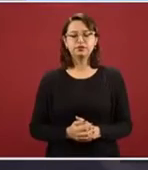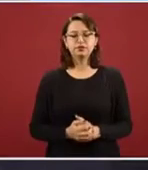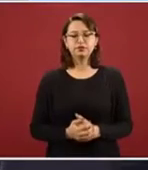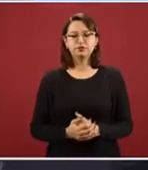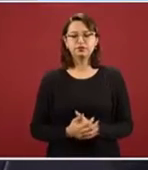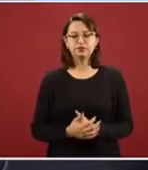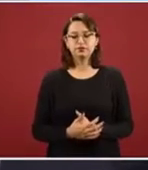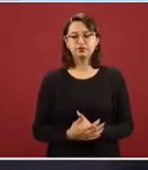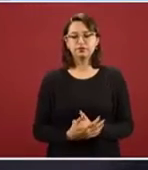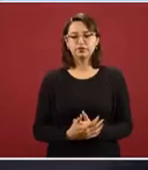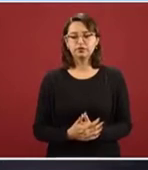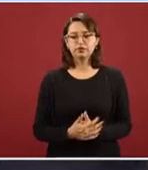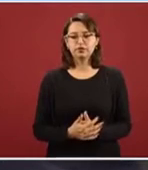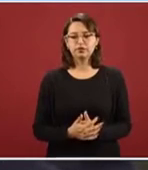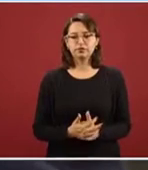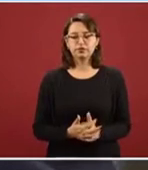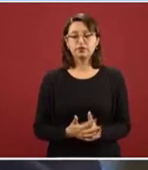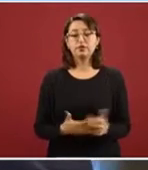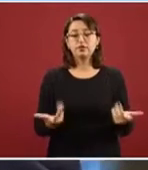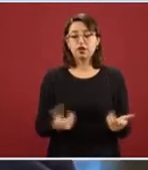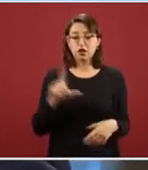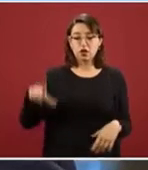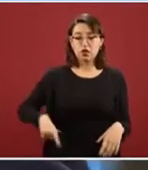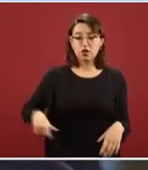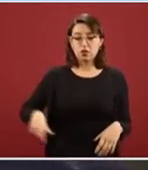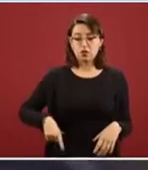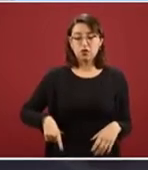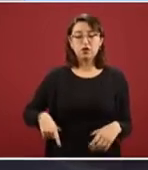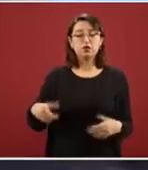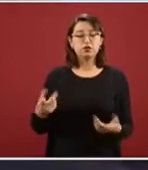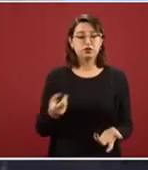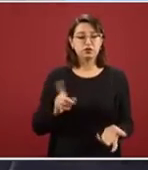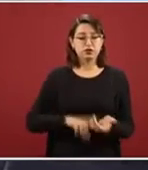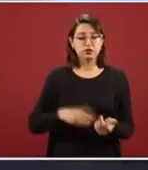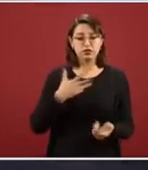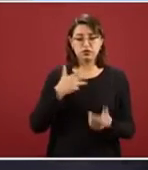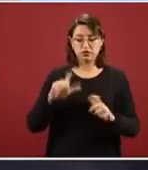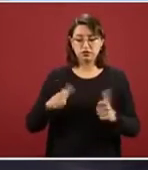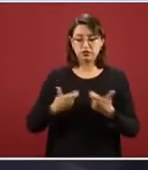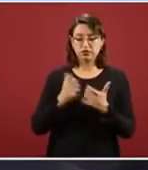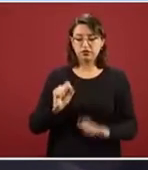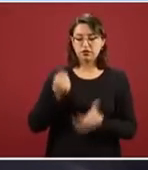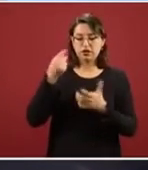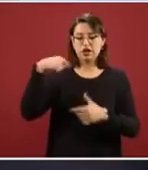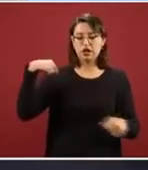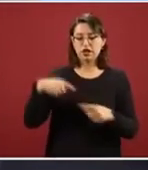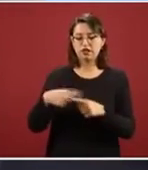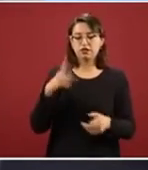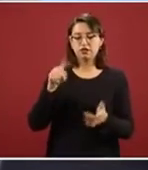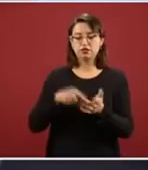los instrumentos financieros que tiene el Gobierno de México. El Fonden tenía para este año 2019